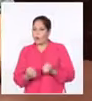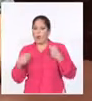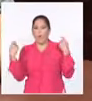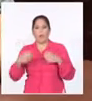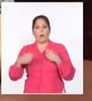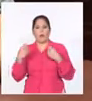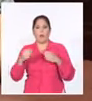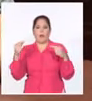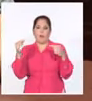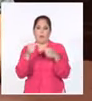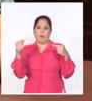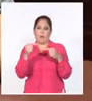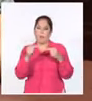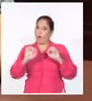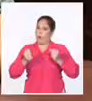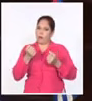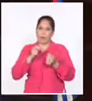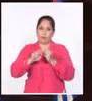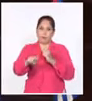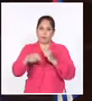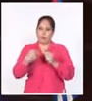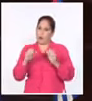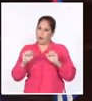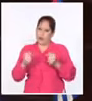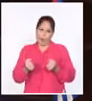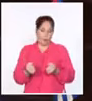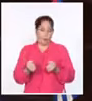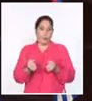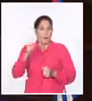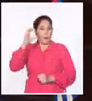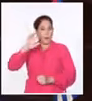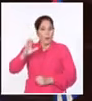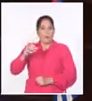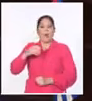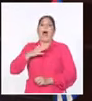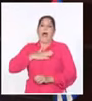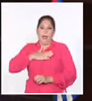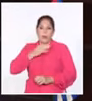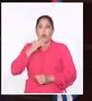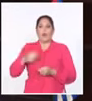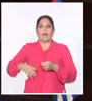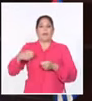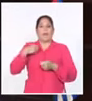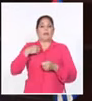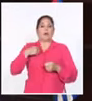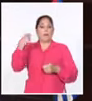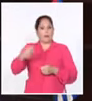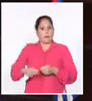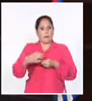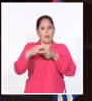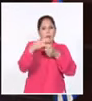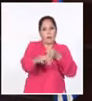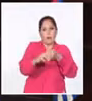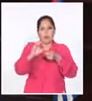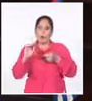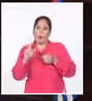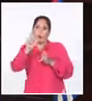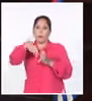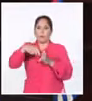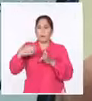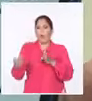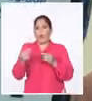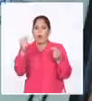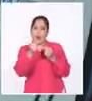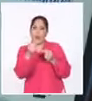pago que hoy están autorizados por el Banco Central, y que sea la población entonces la que decida cuál es el instrumento de pago que va a utilizar en el momento que va a hacer alguna